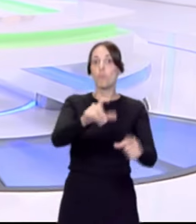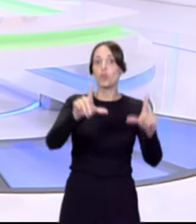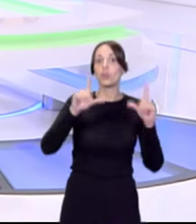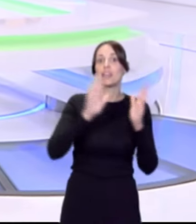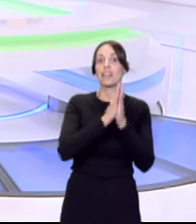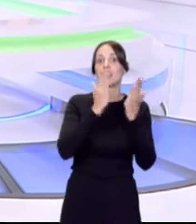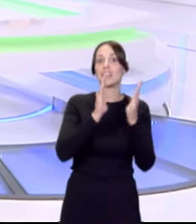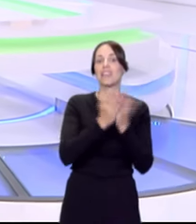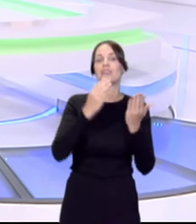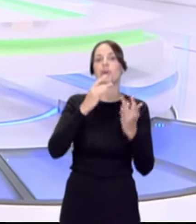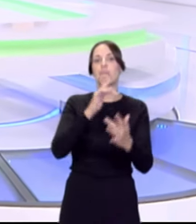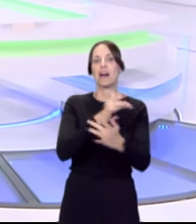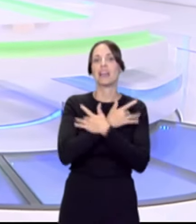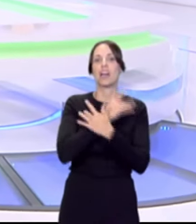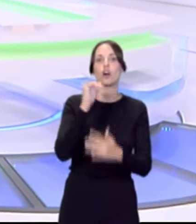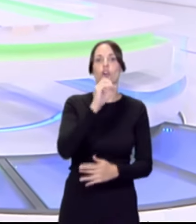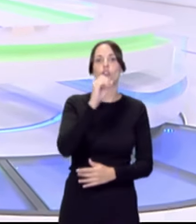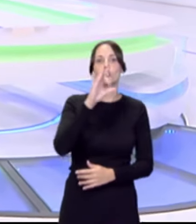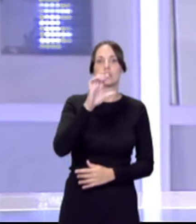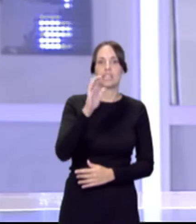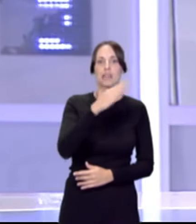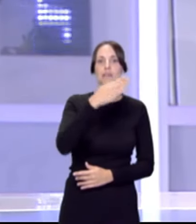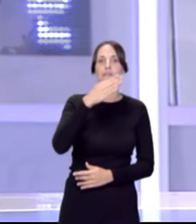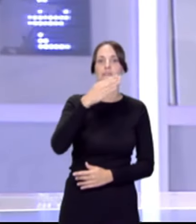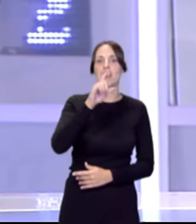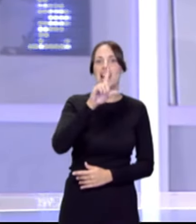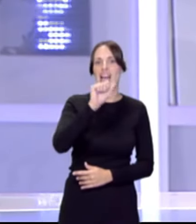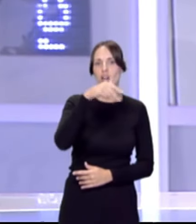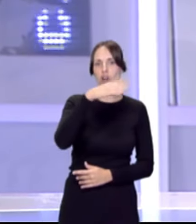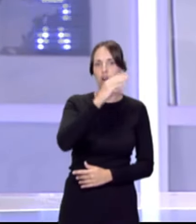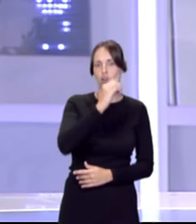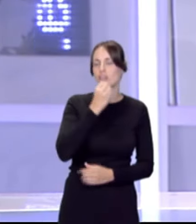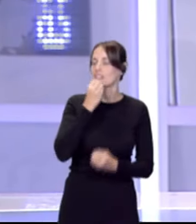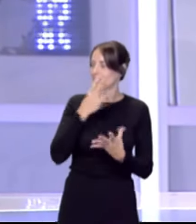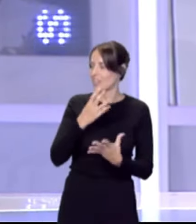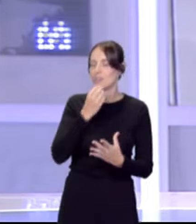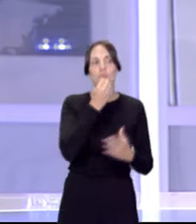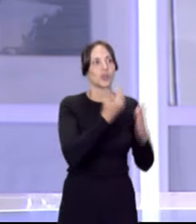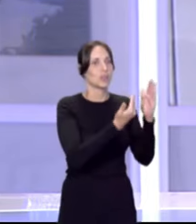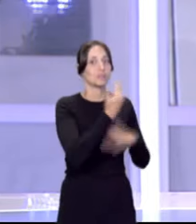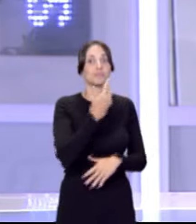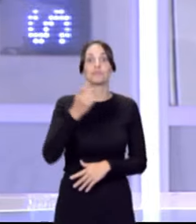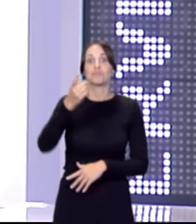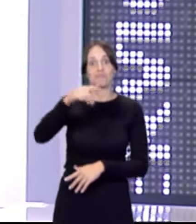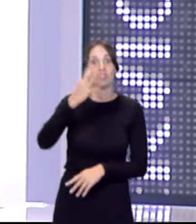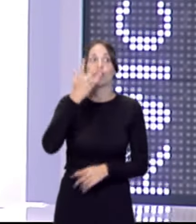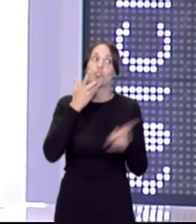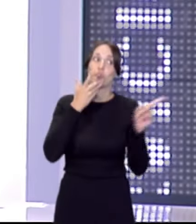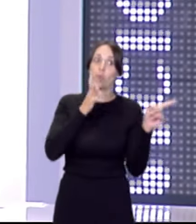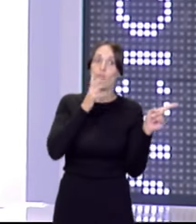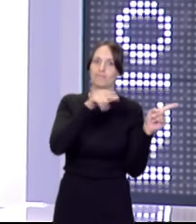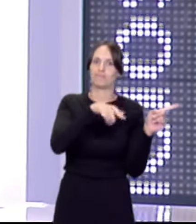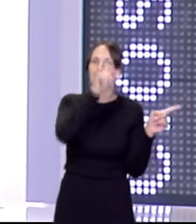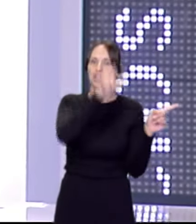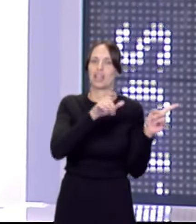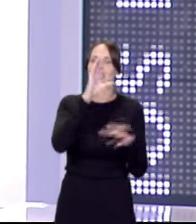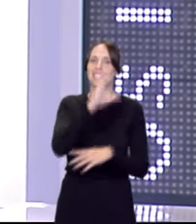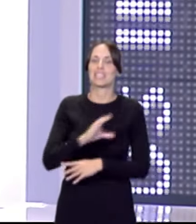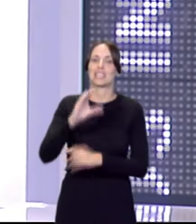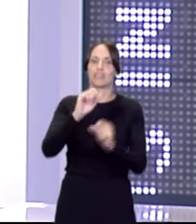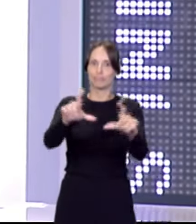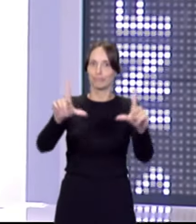conocen bien, es María José Blanco. ¿Qué tal, María José? Hola, buenos días. Bueno, la conocen porque es científica, además fue pues la cara